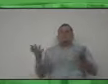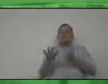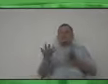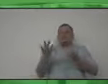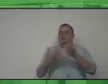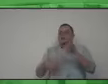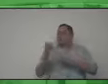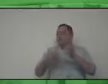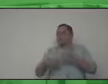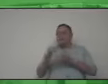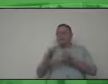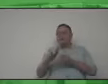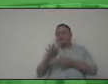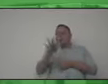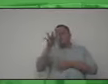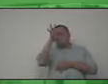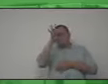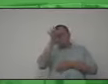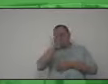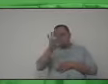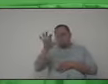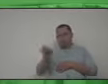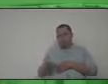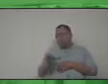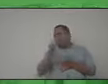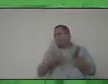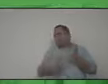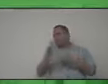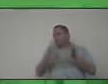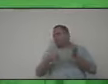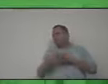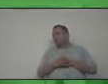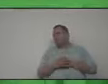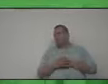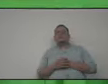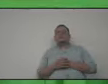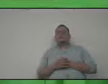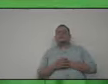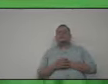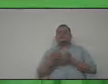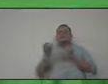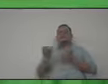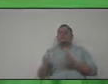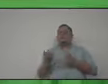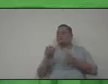Casanare en los servicios de cáncer. Nosotros en este momento